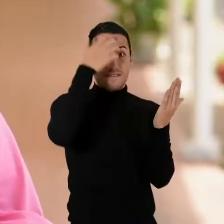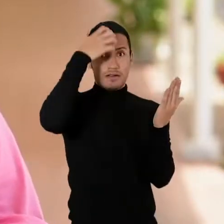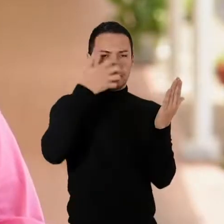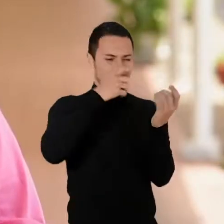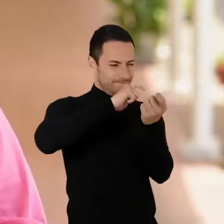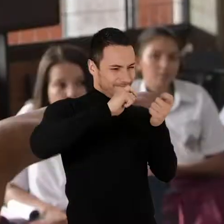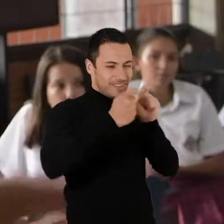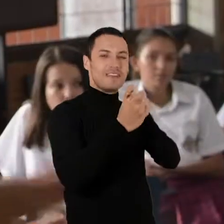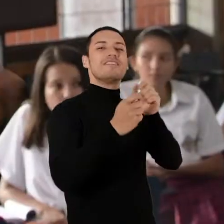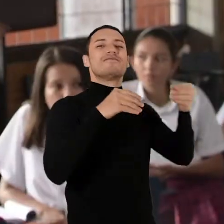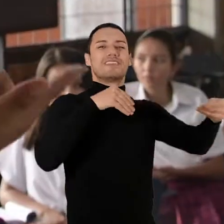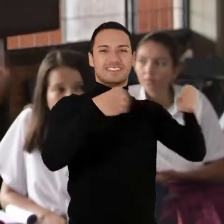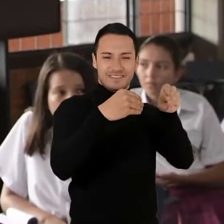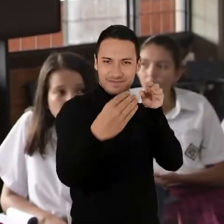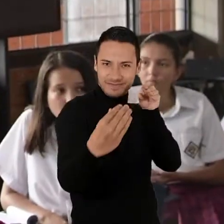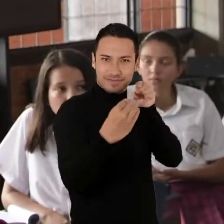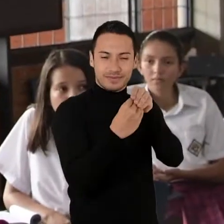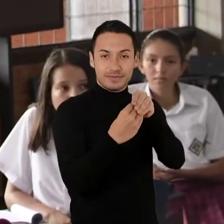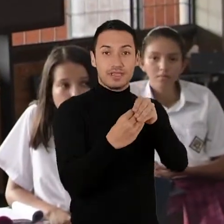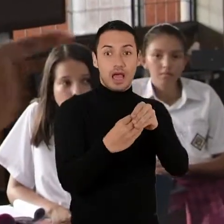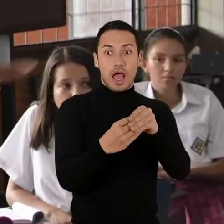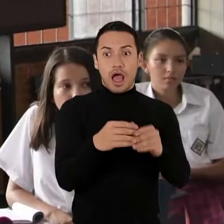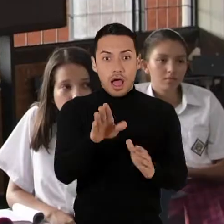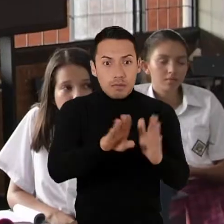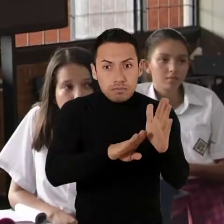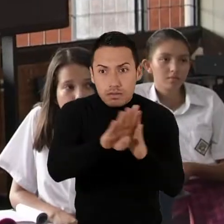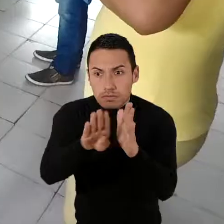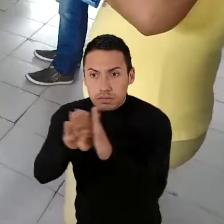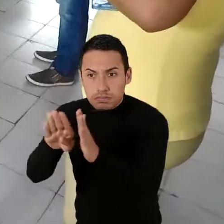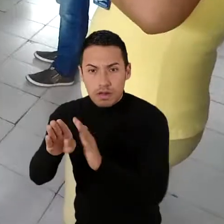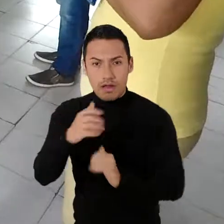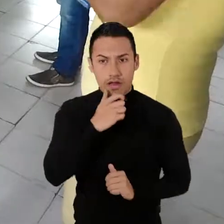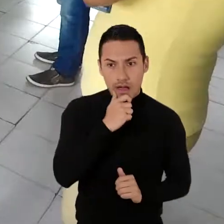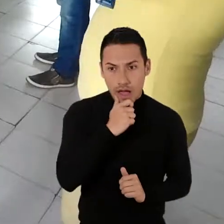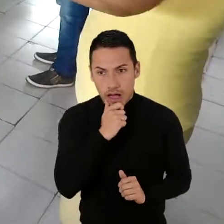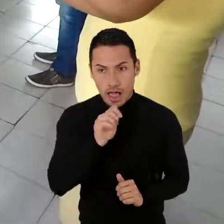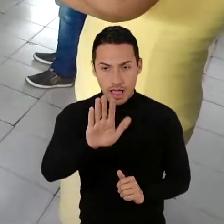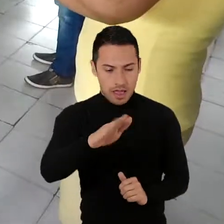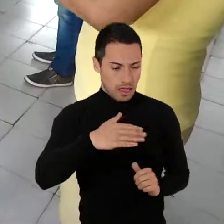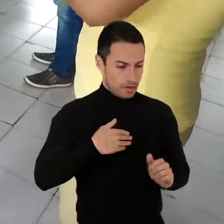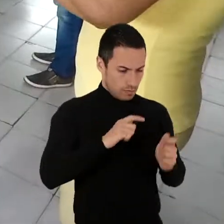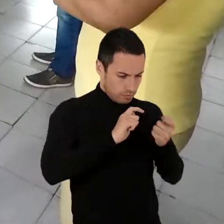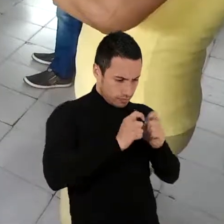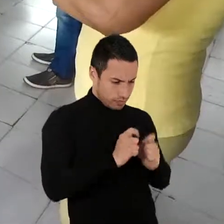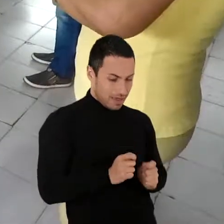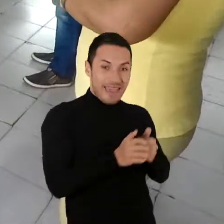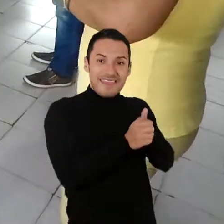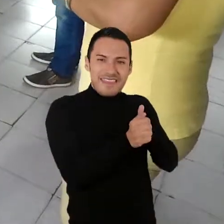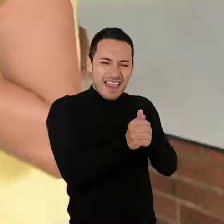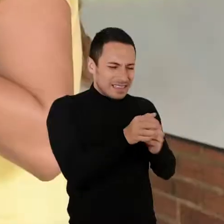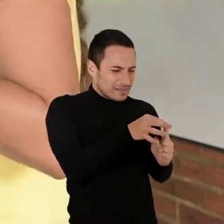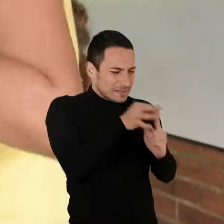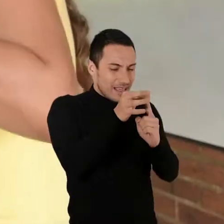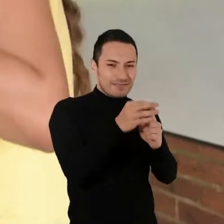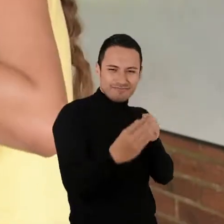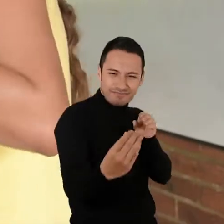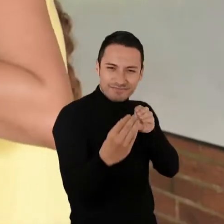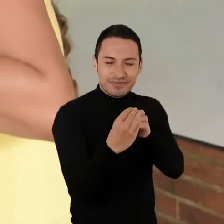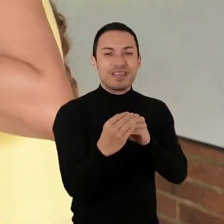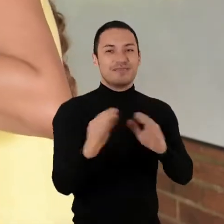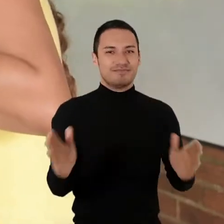flexible. Entonces a ellos se les van trabajando de acuerdo a los avances que tienen, se les va desarrollando guías